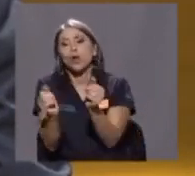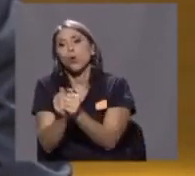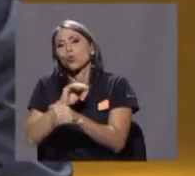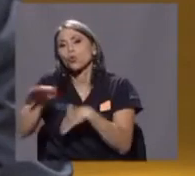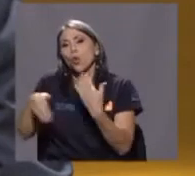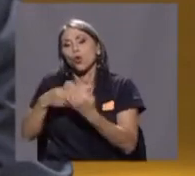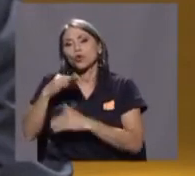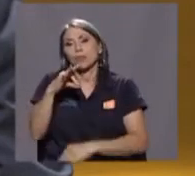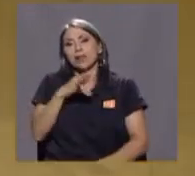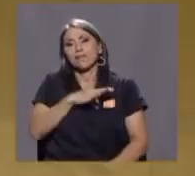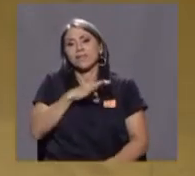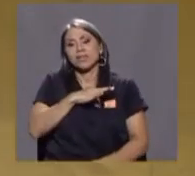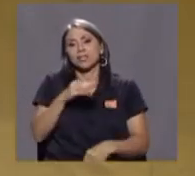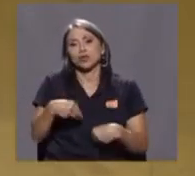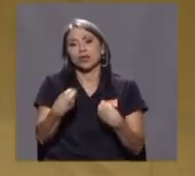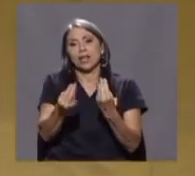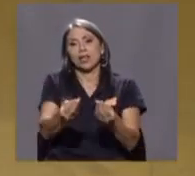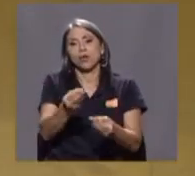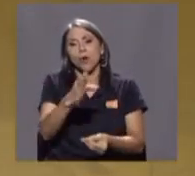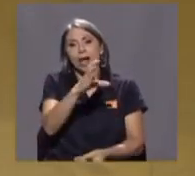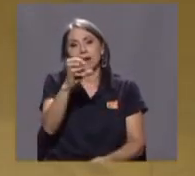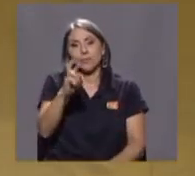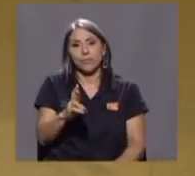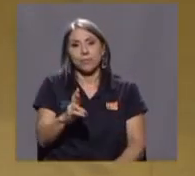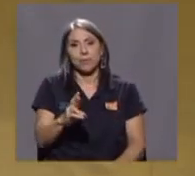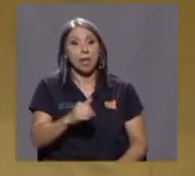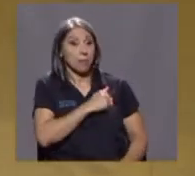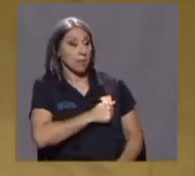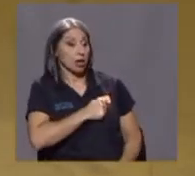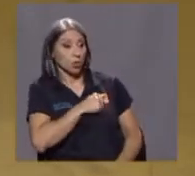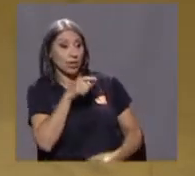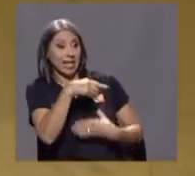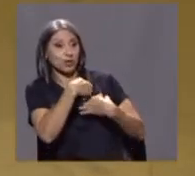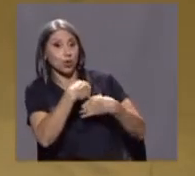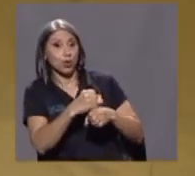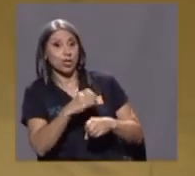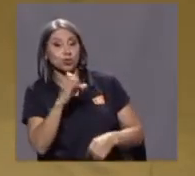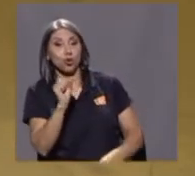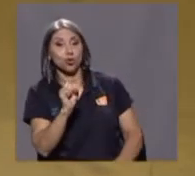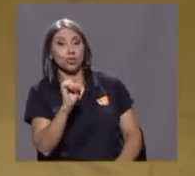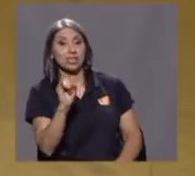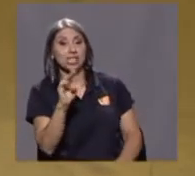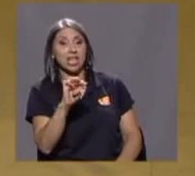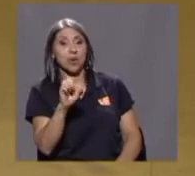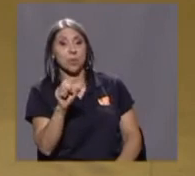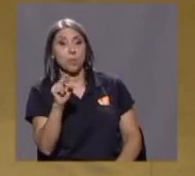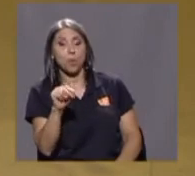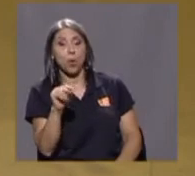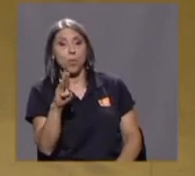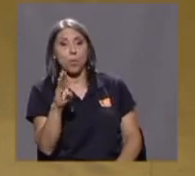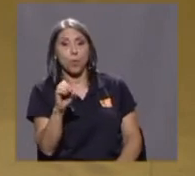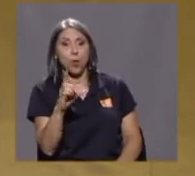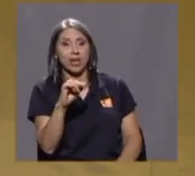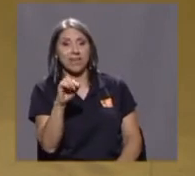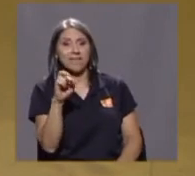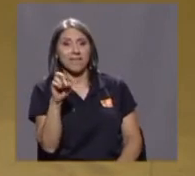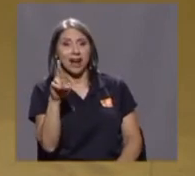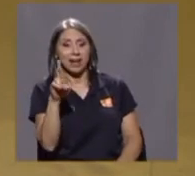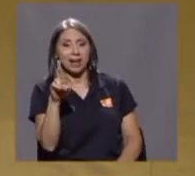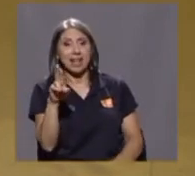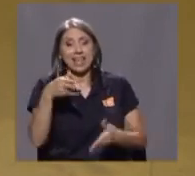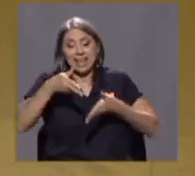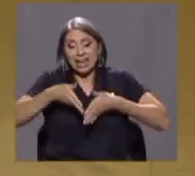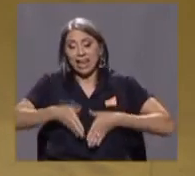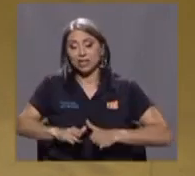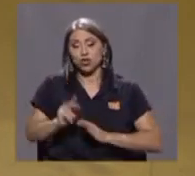país. Perdón, y eso lo hizo Simón Bolívar, que nació en Caracas, etcétera, etcétera. Para no meterse con el